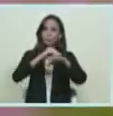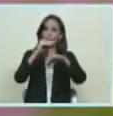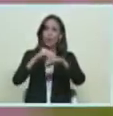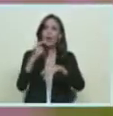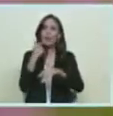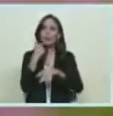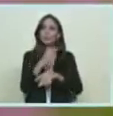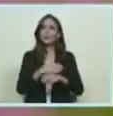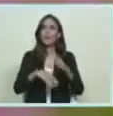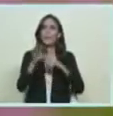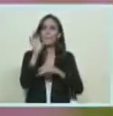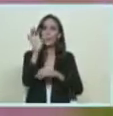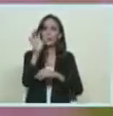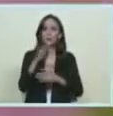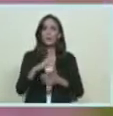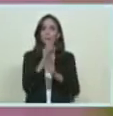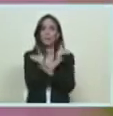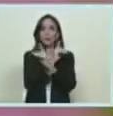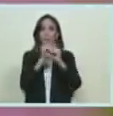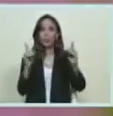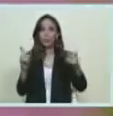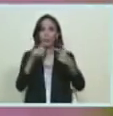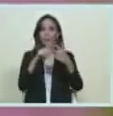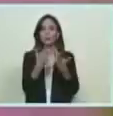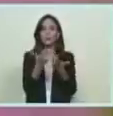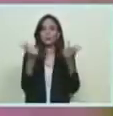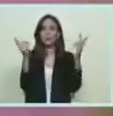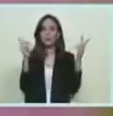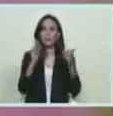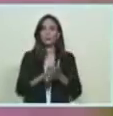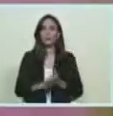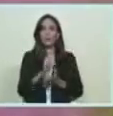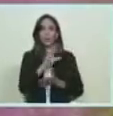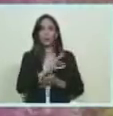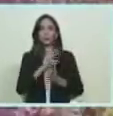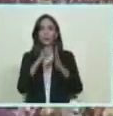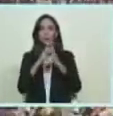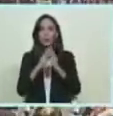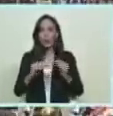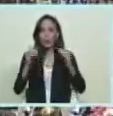decir patria, democracia, libertad, soberanía.